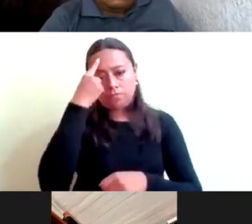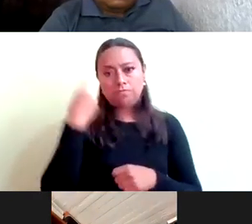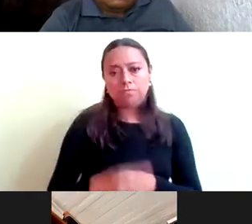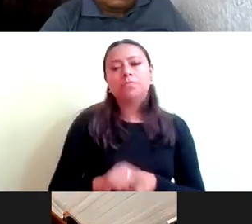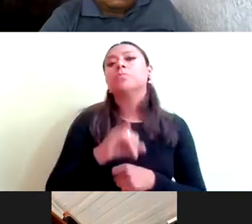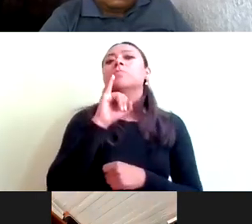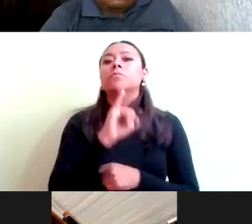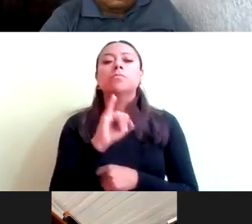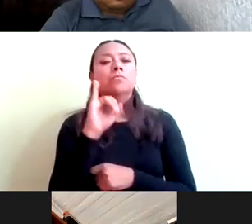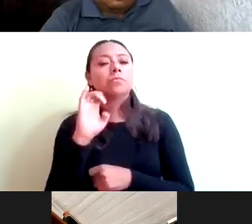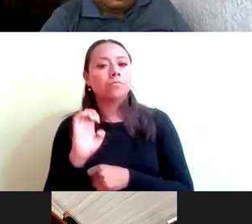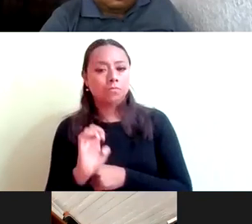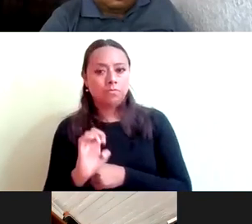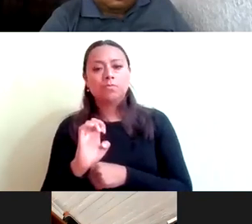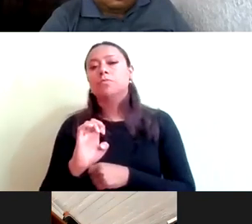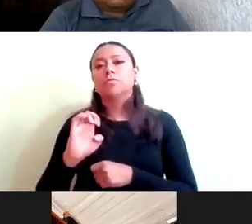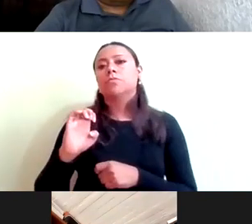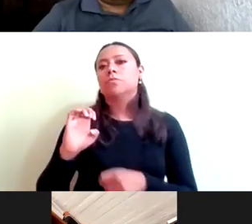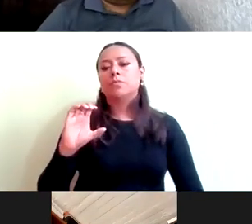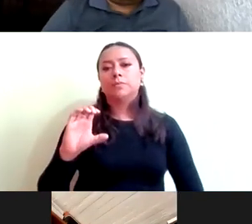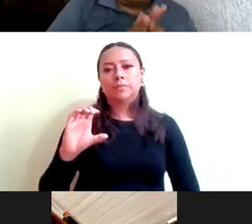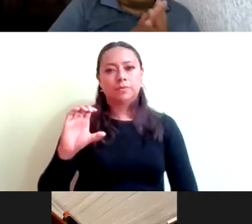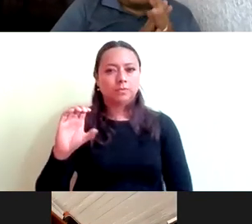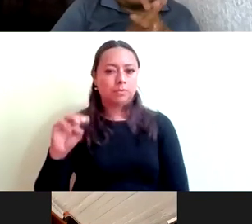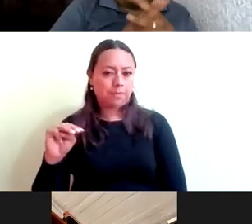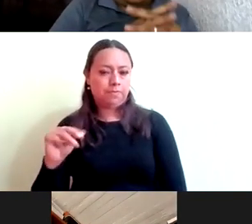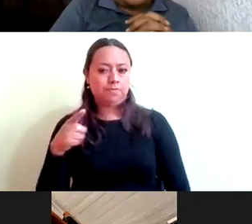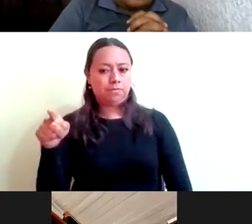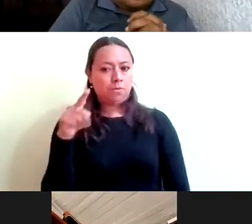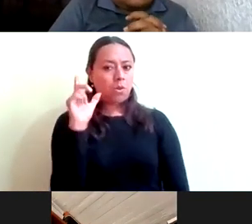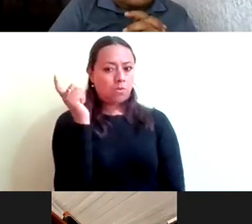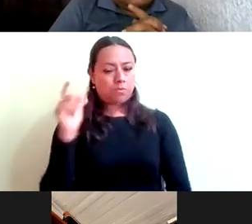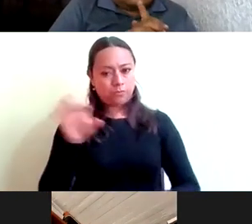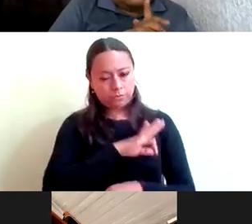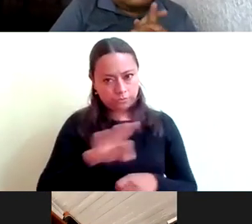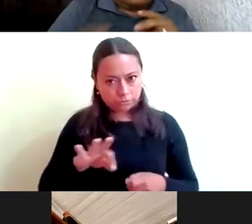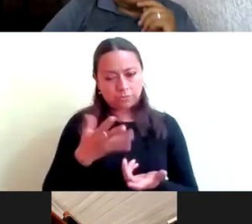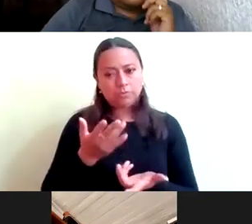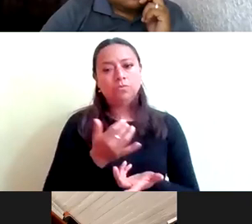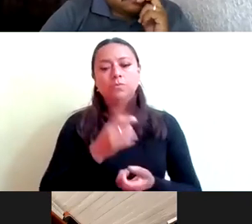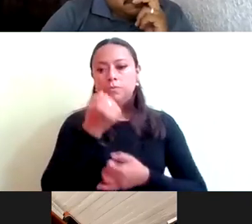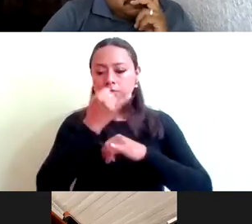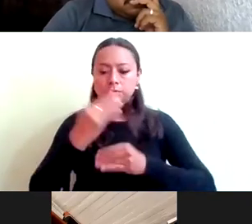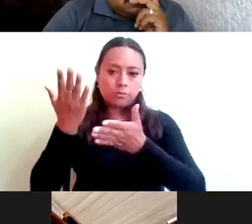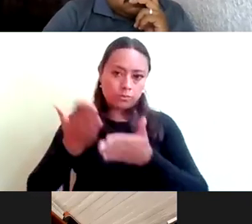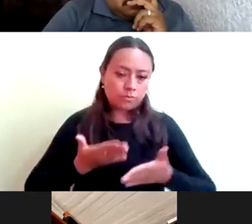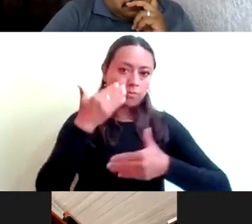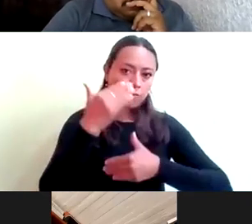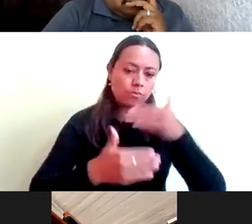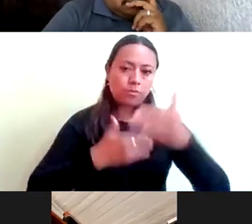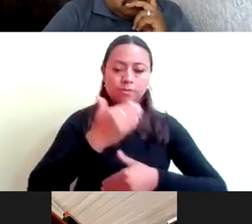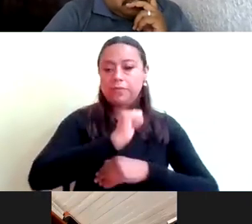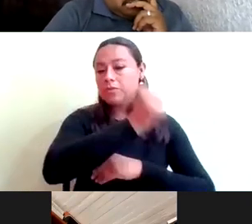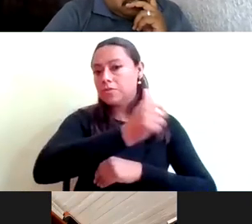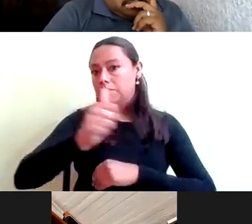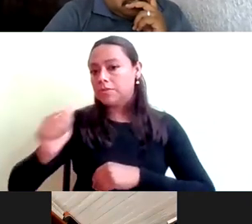esperemos que muy pronto nos den información de los avances que se tienen en cada una